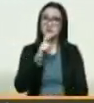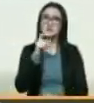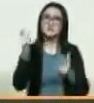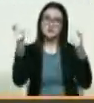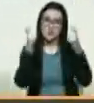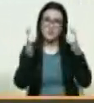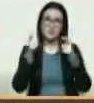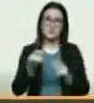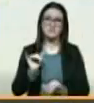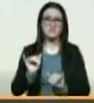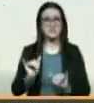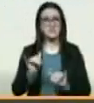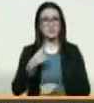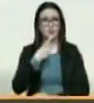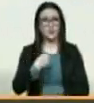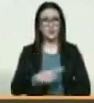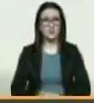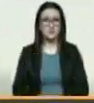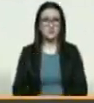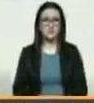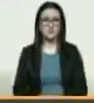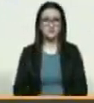Hugo Chávez.